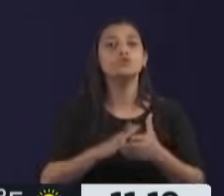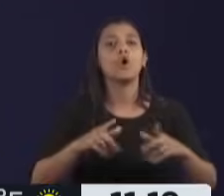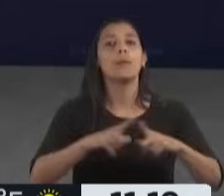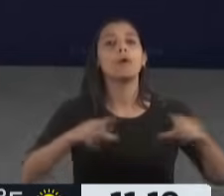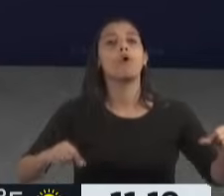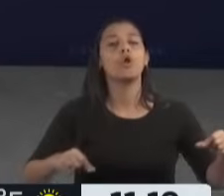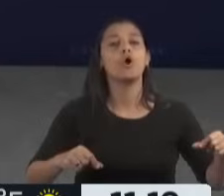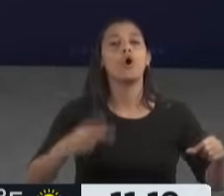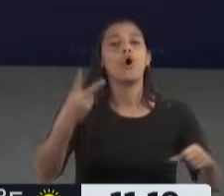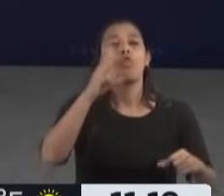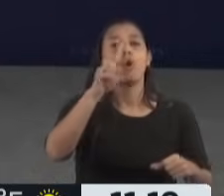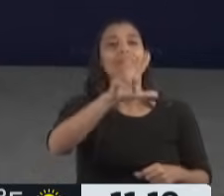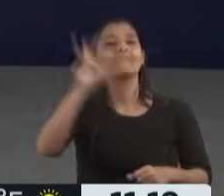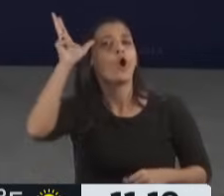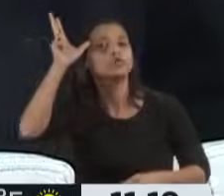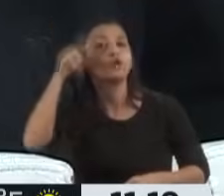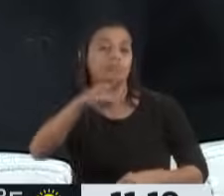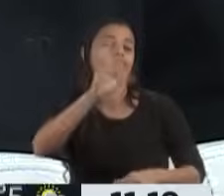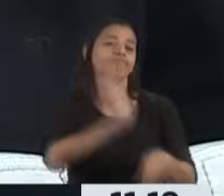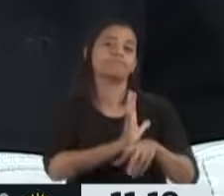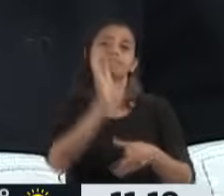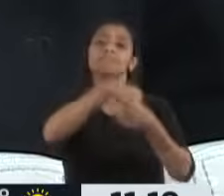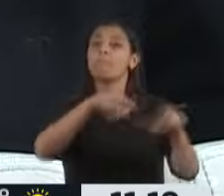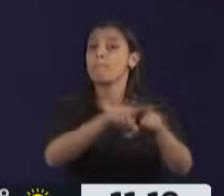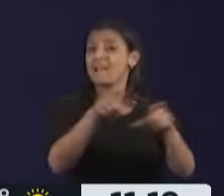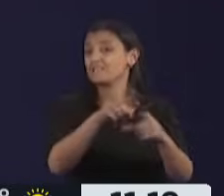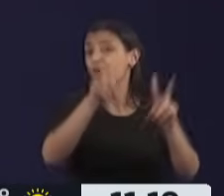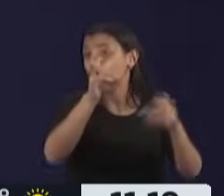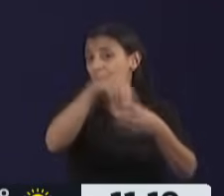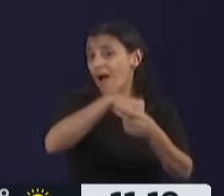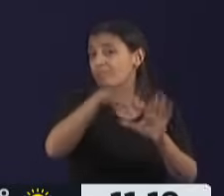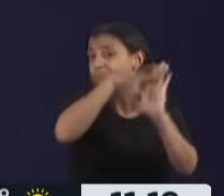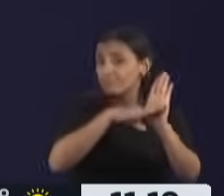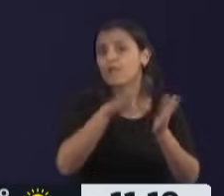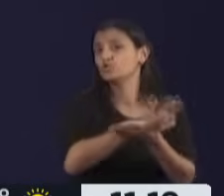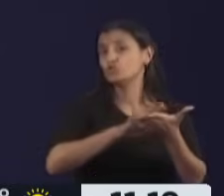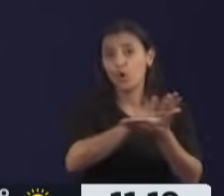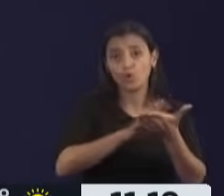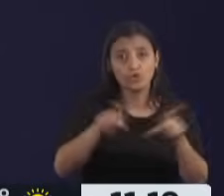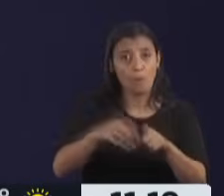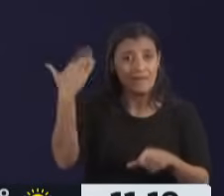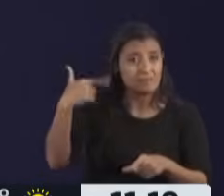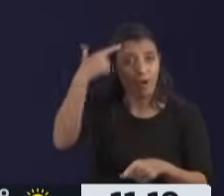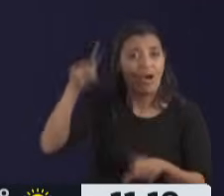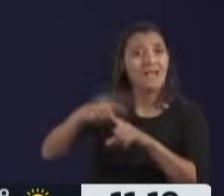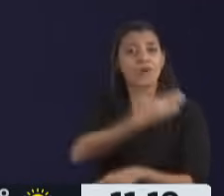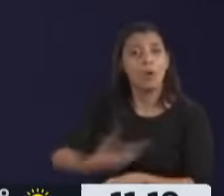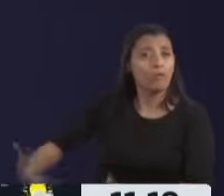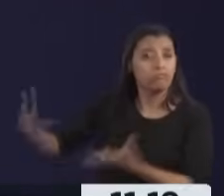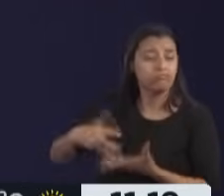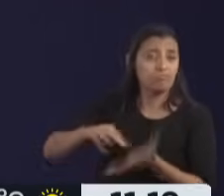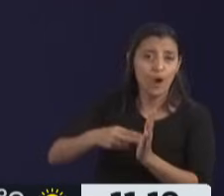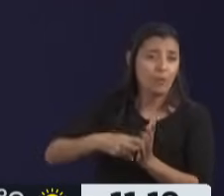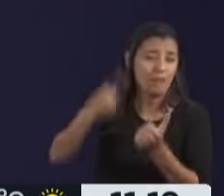2038? Porque es parte de la solución que tenemos del desastre que nos han dejado. Como en otros aspectos hemos encontrado